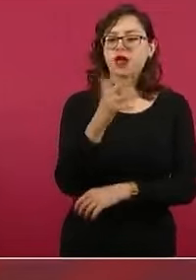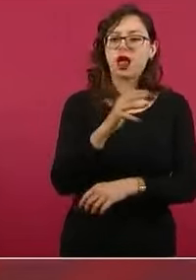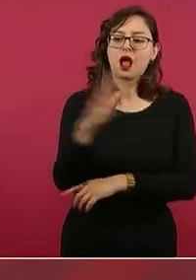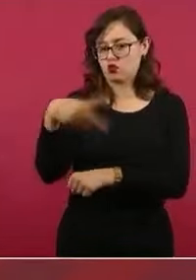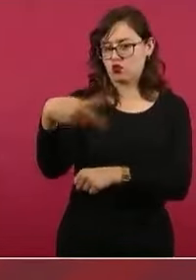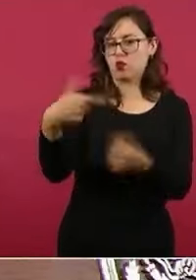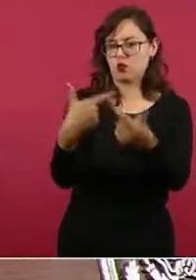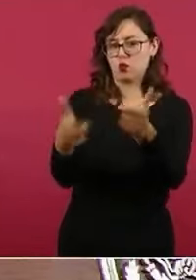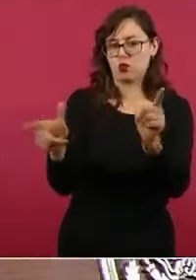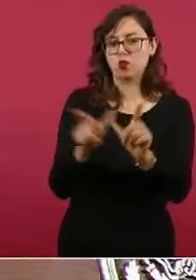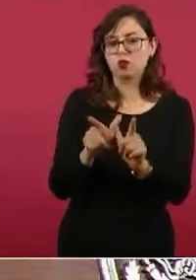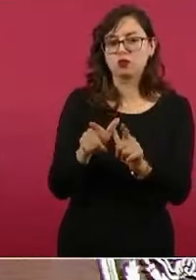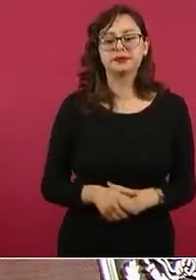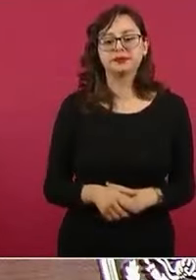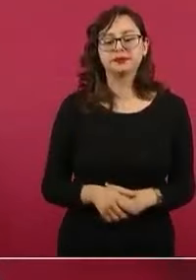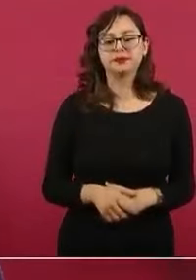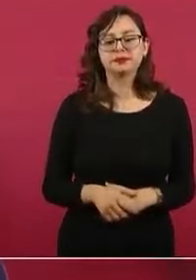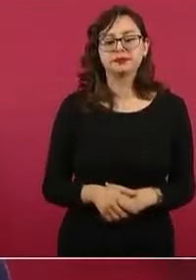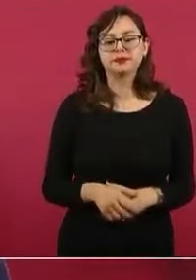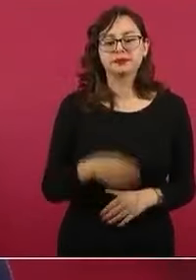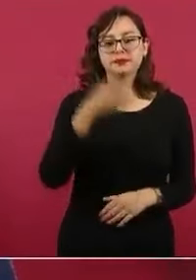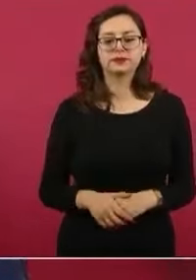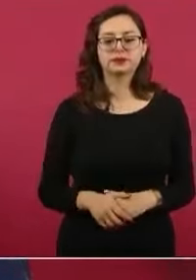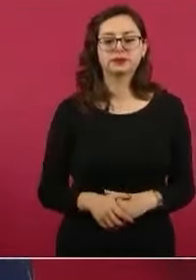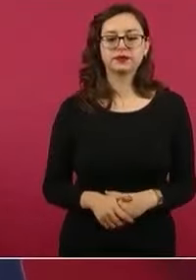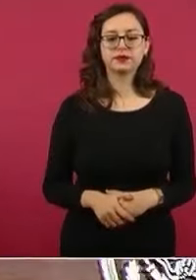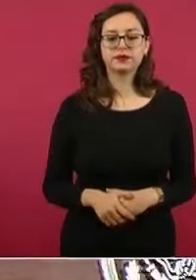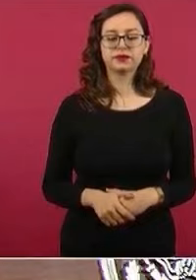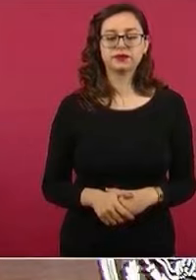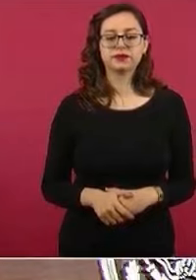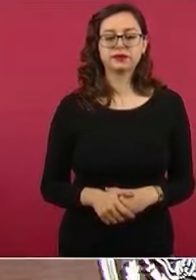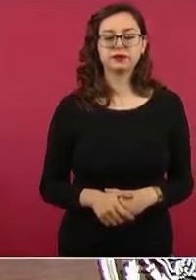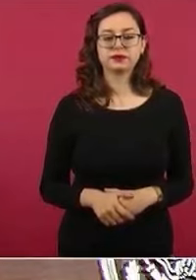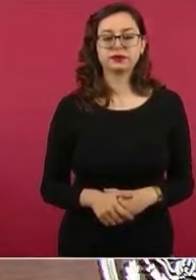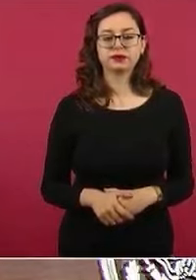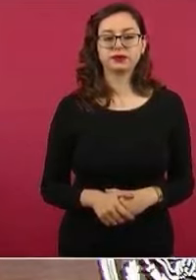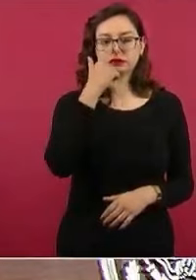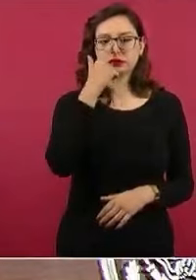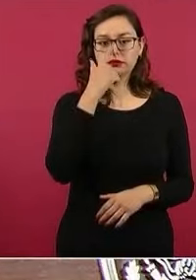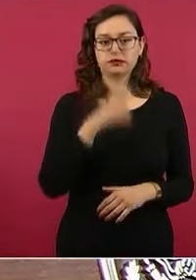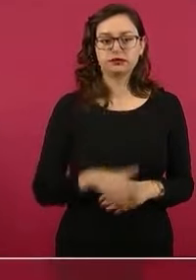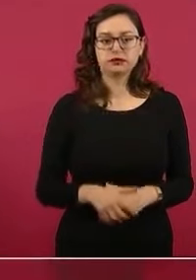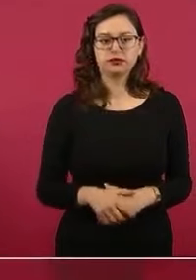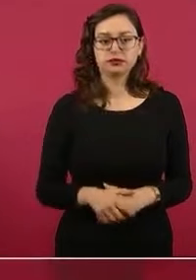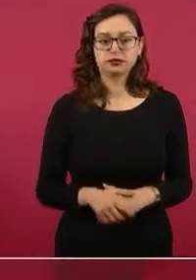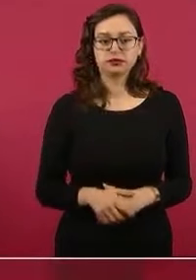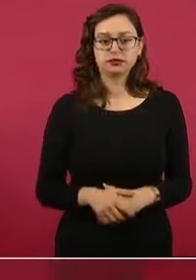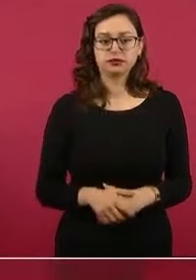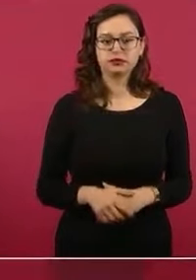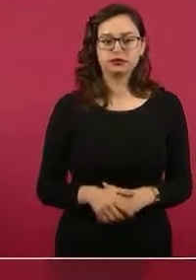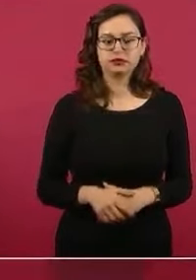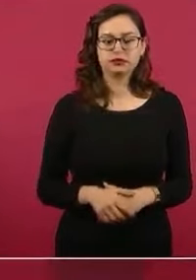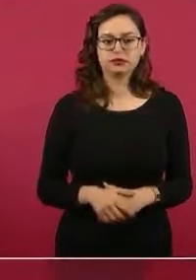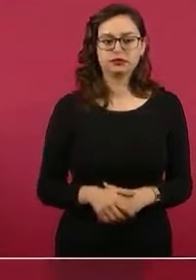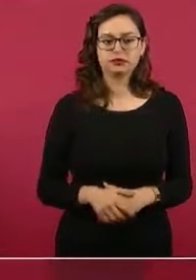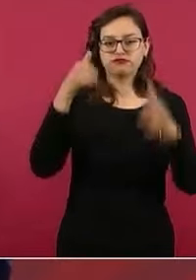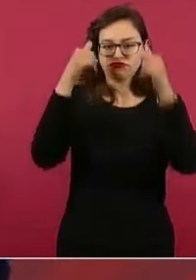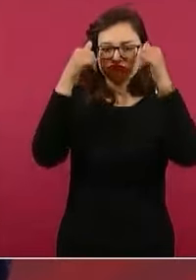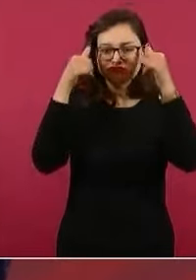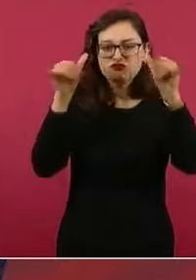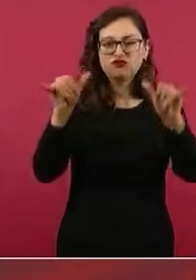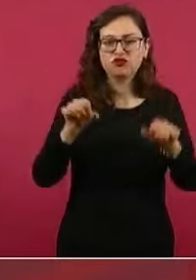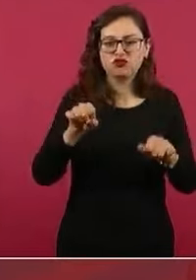y que hacen muy buena labor. El toro que estaba en el ruedo, a pesar de estar quebrado de ya una